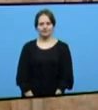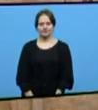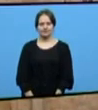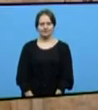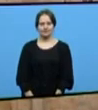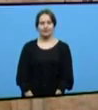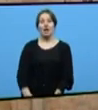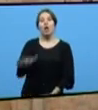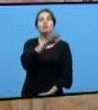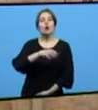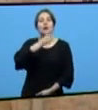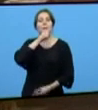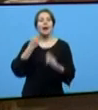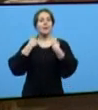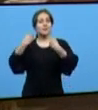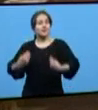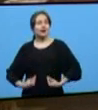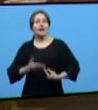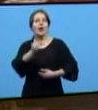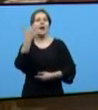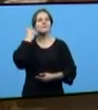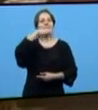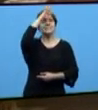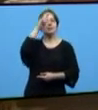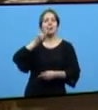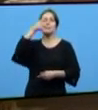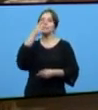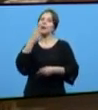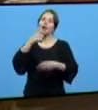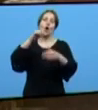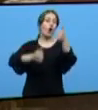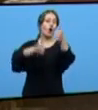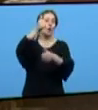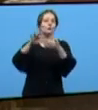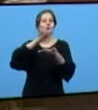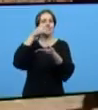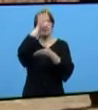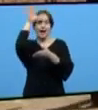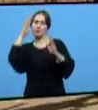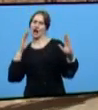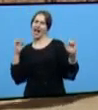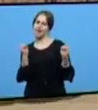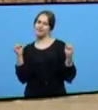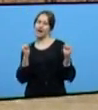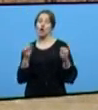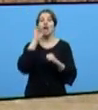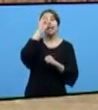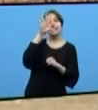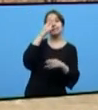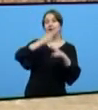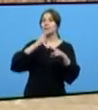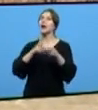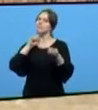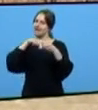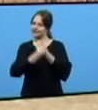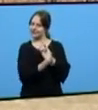O casco antigo de Viveiro acollerá esta fin de semana o primeiro concurso de tapas de inverno. Uns 15 establecementos locais